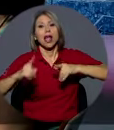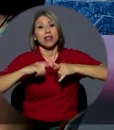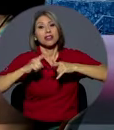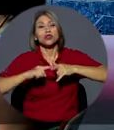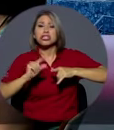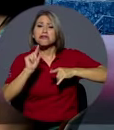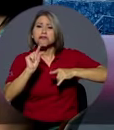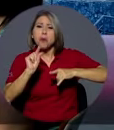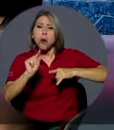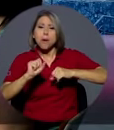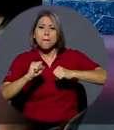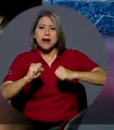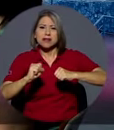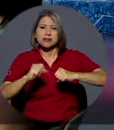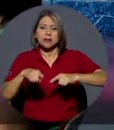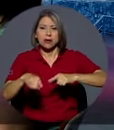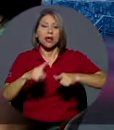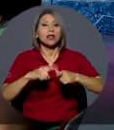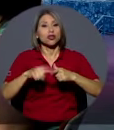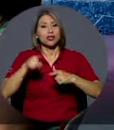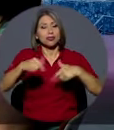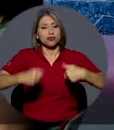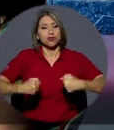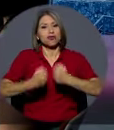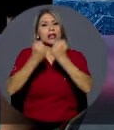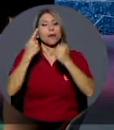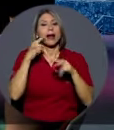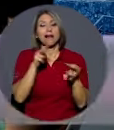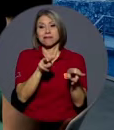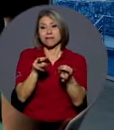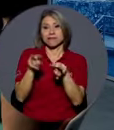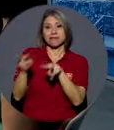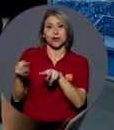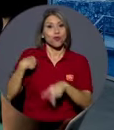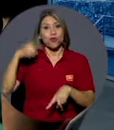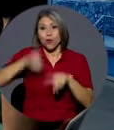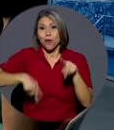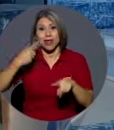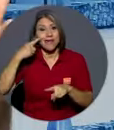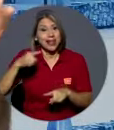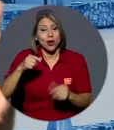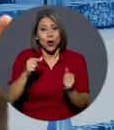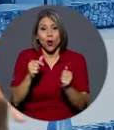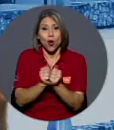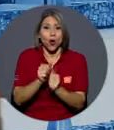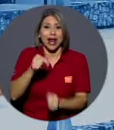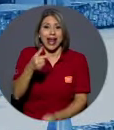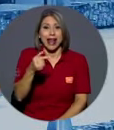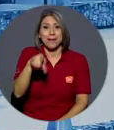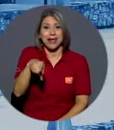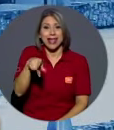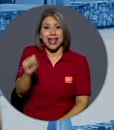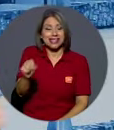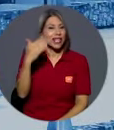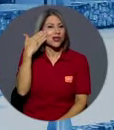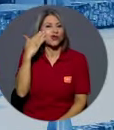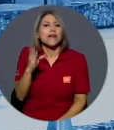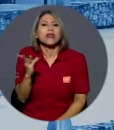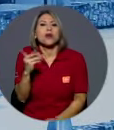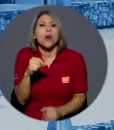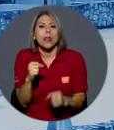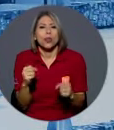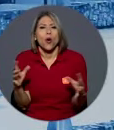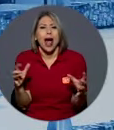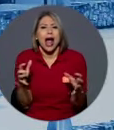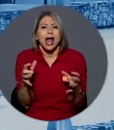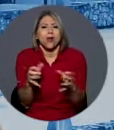cada falla es muy poco. Entonces, eso es un reto en términos de monitoreo porque uno no lo puede ver, por ejemplo, con GPS es muy difícil ver cuánto se está acumulando en una